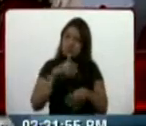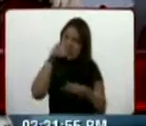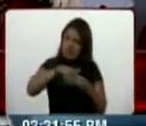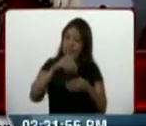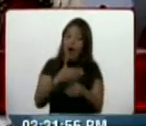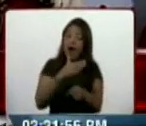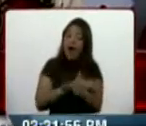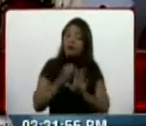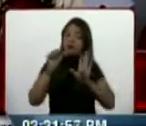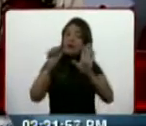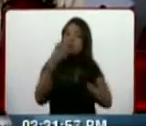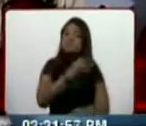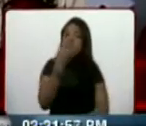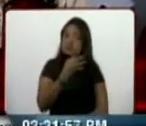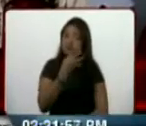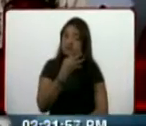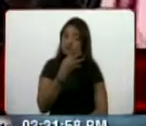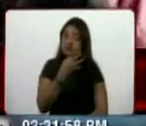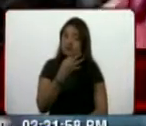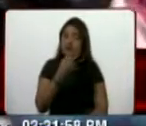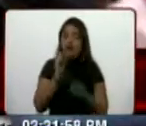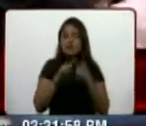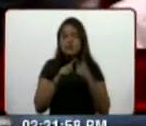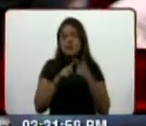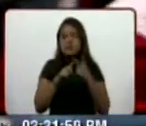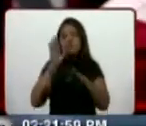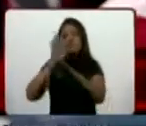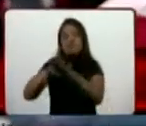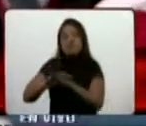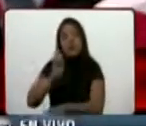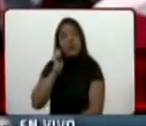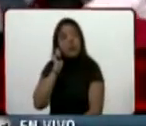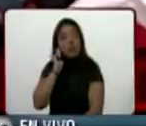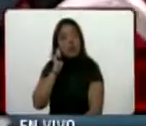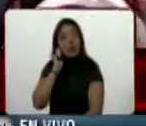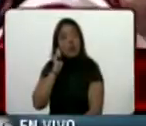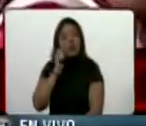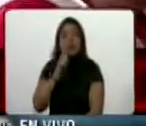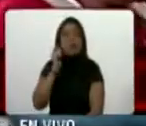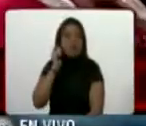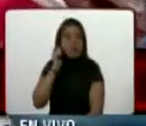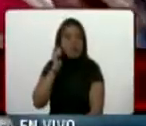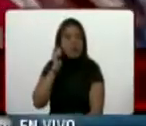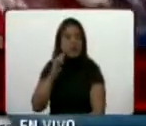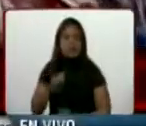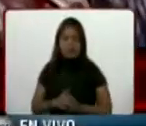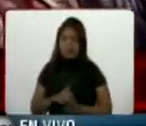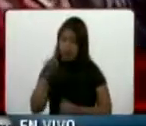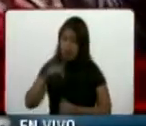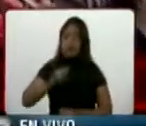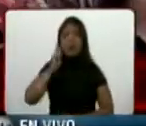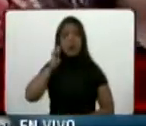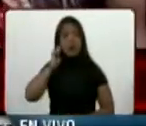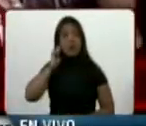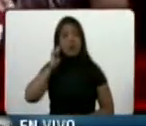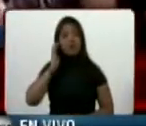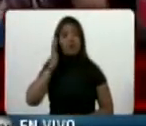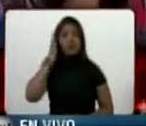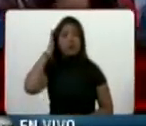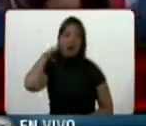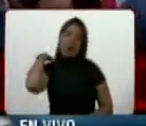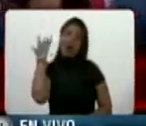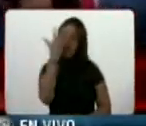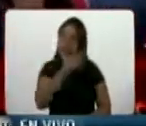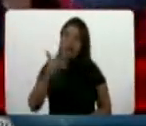6. En segundo lugar, llamaría a las mujeres, a las mujeres. Aquí está mujer africana,